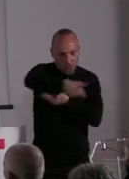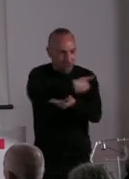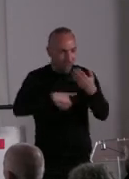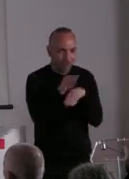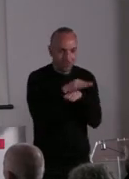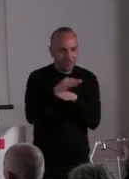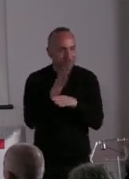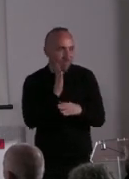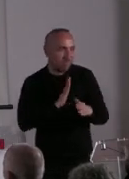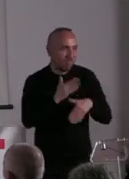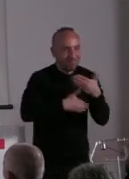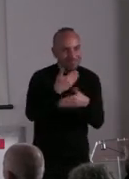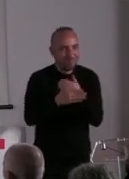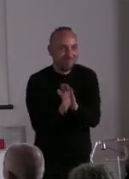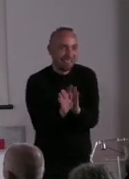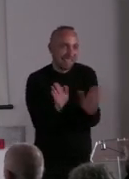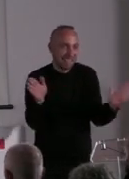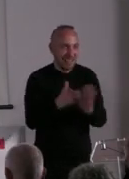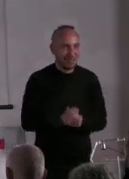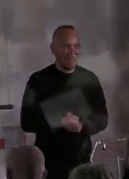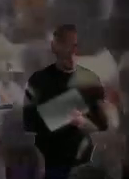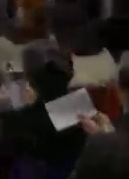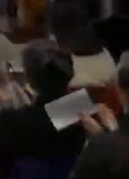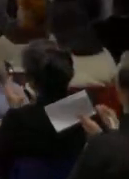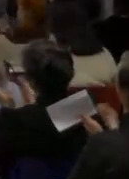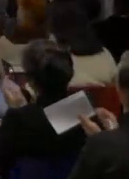está. Esos tres retos.